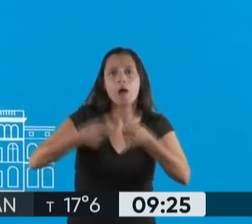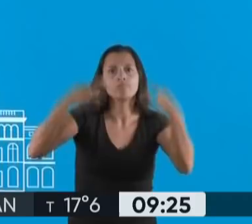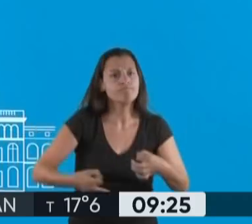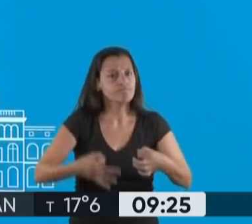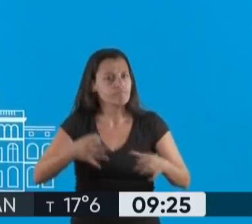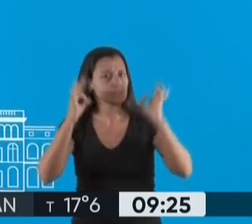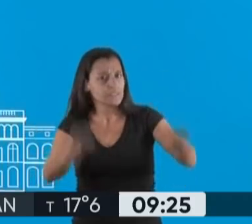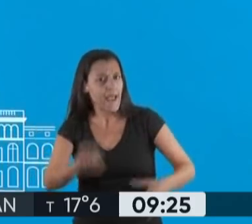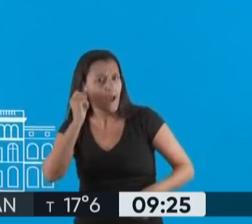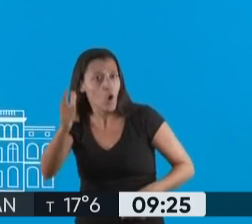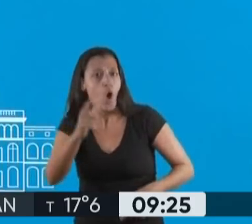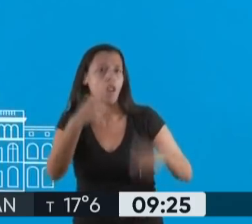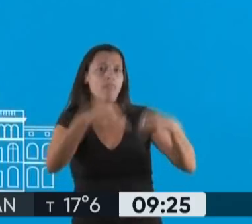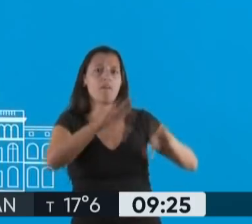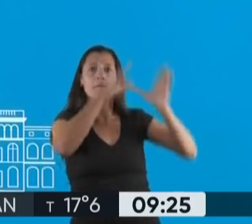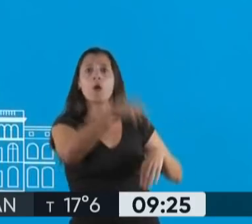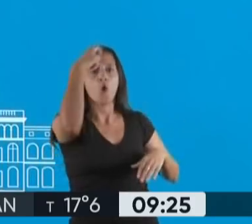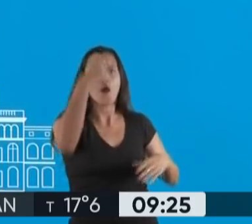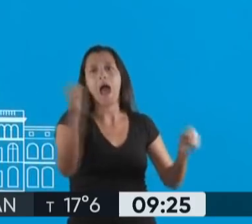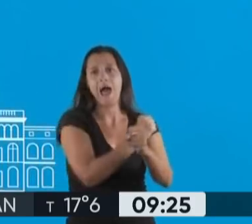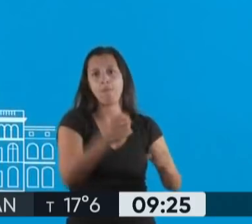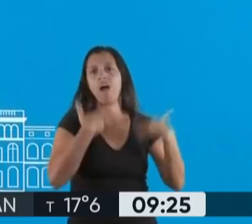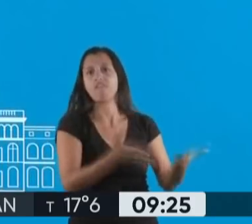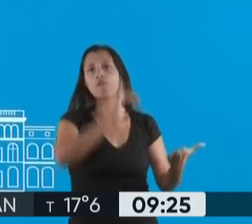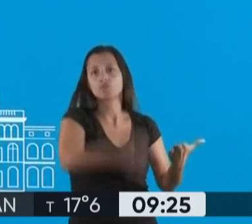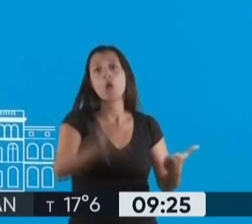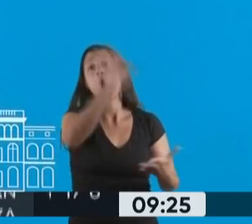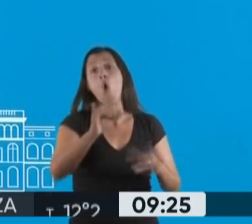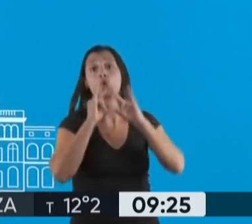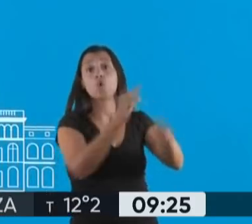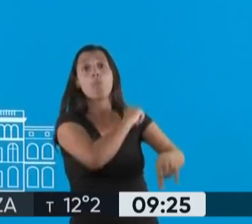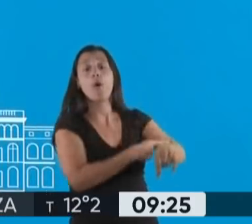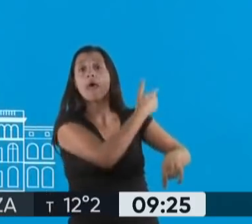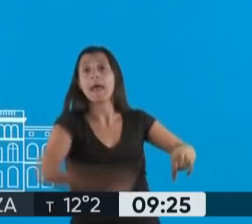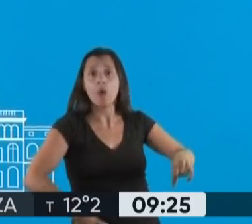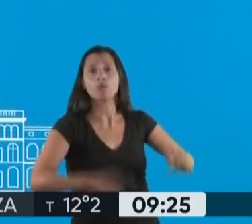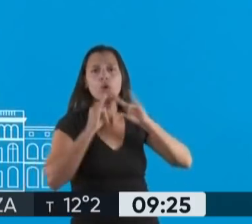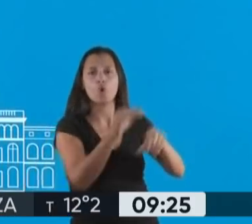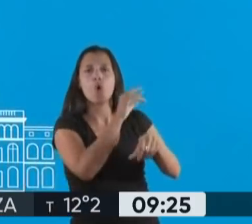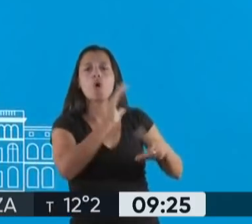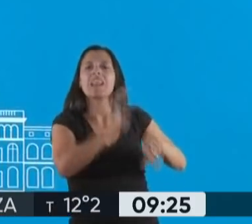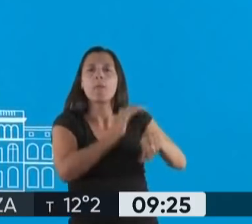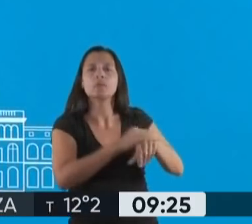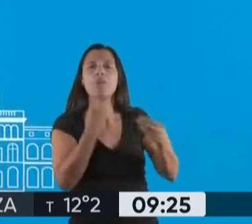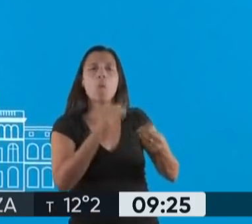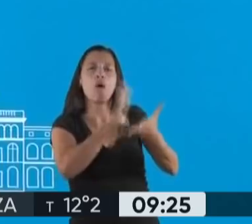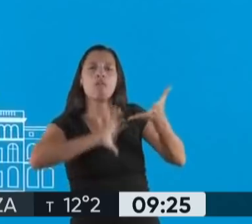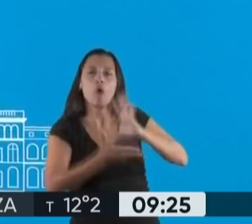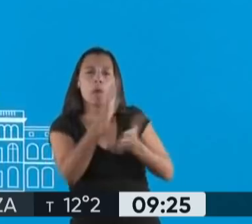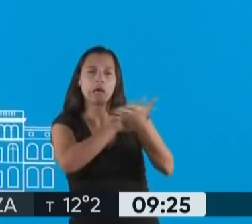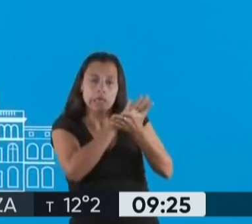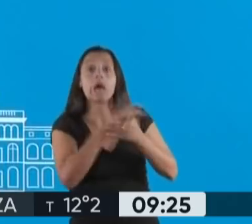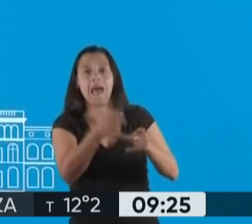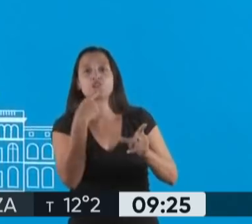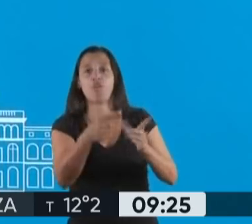el Congreso aprobaba esas medidas o facultaba al Poder Ejecutivo a llevar adelante esas medidas, que esto es lo que termina diciendo el artículo, con lo